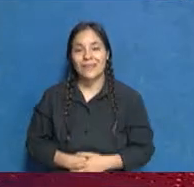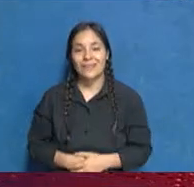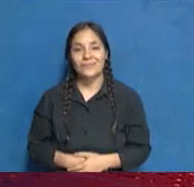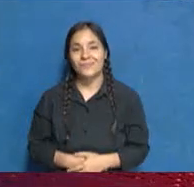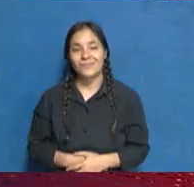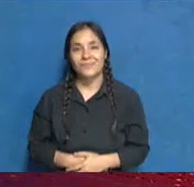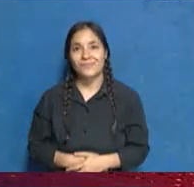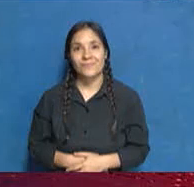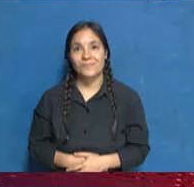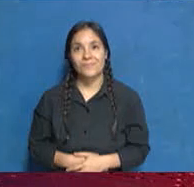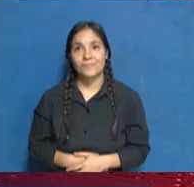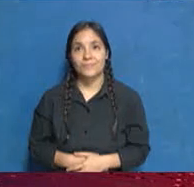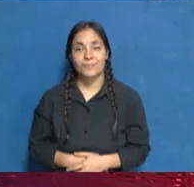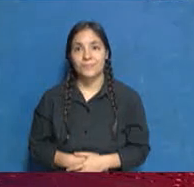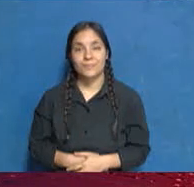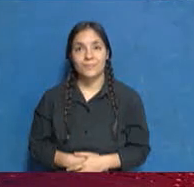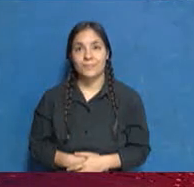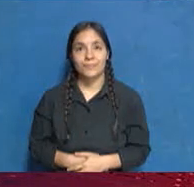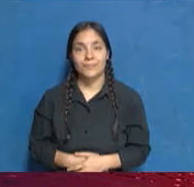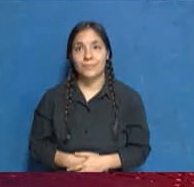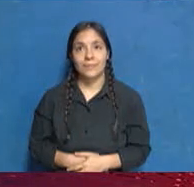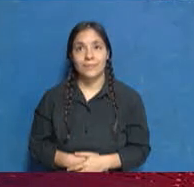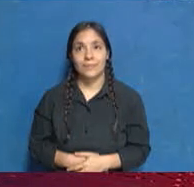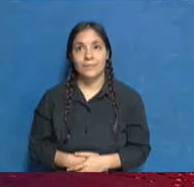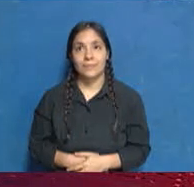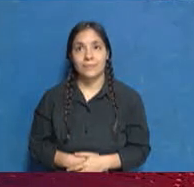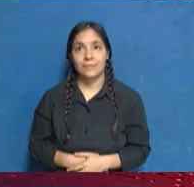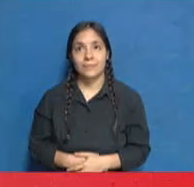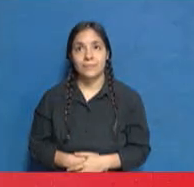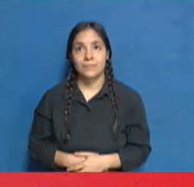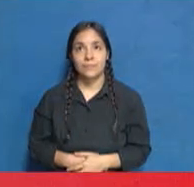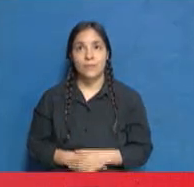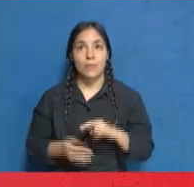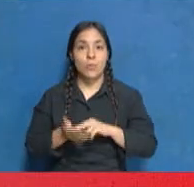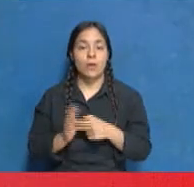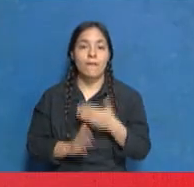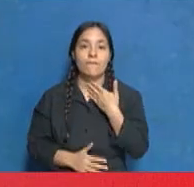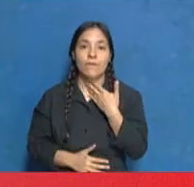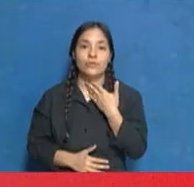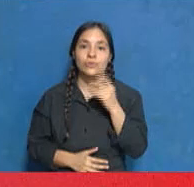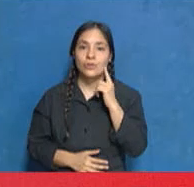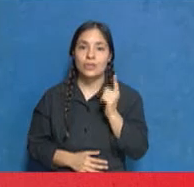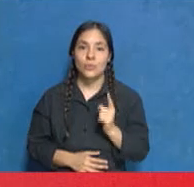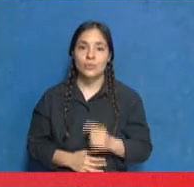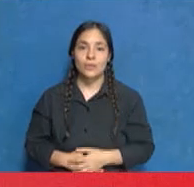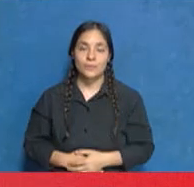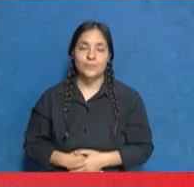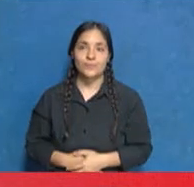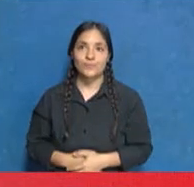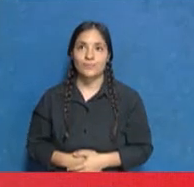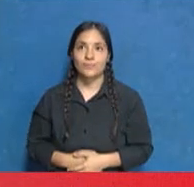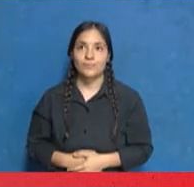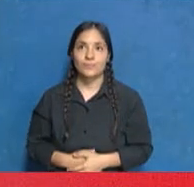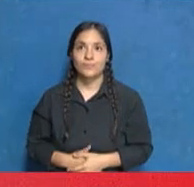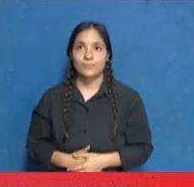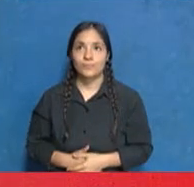acuerdo al último parte epidemiológico que dio a conocer el Ministerio de Salud de la provincia. Ya son unos 500 nuevos